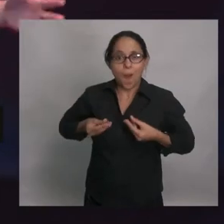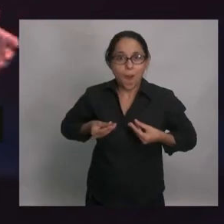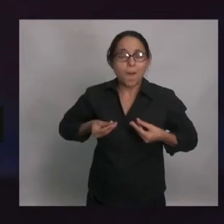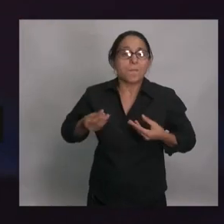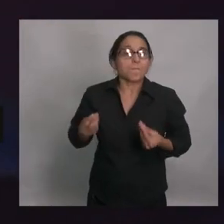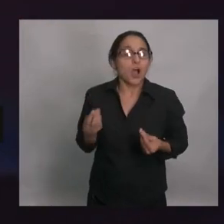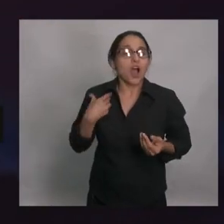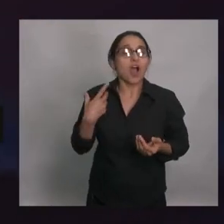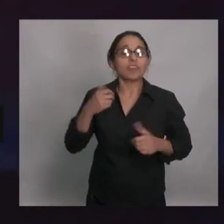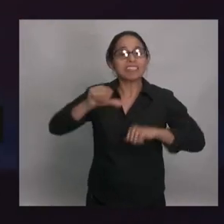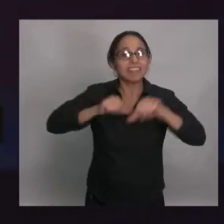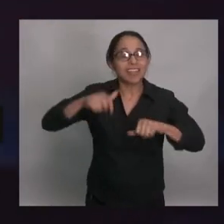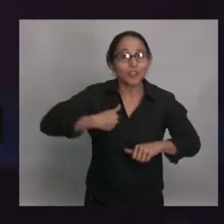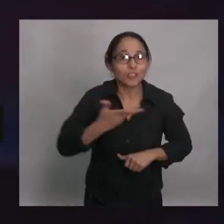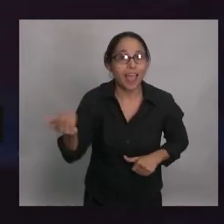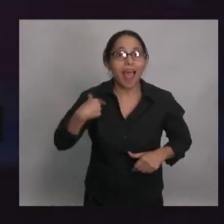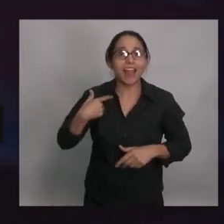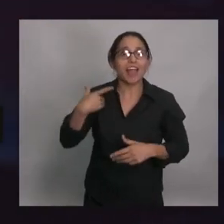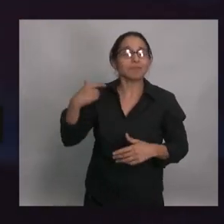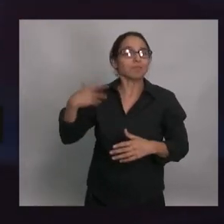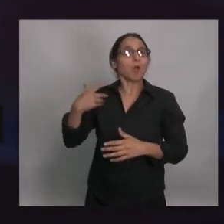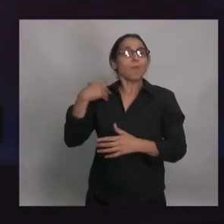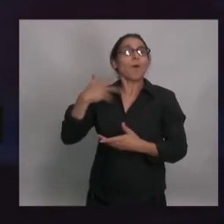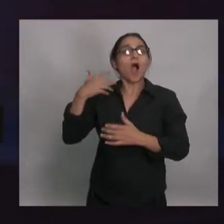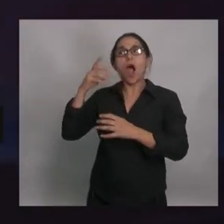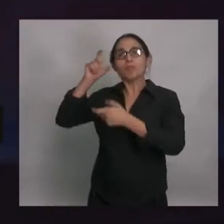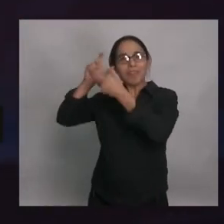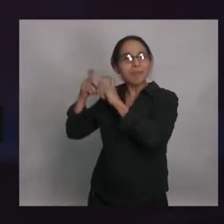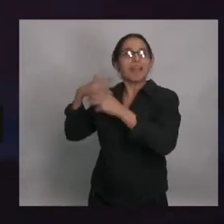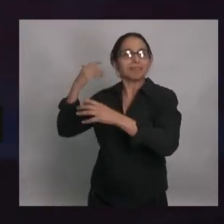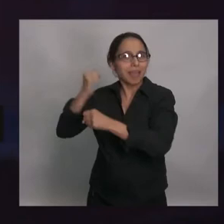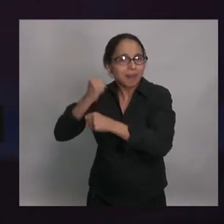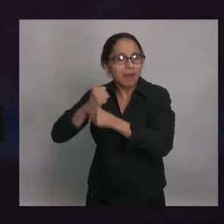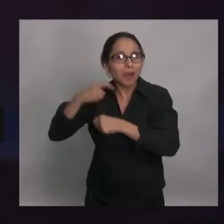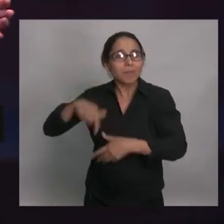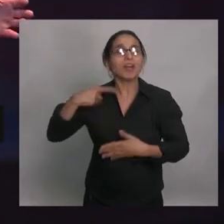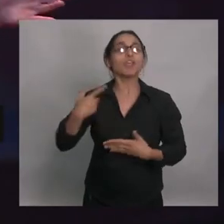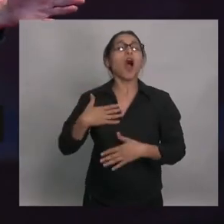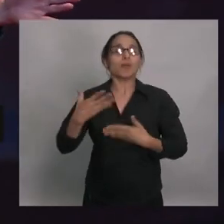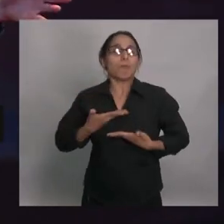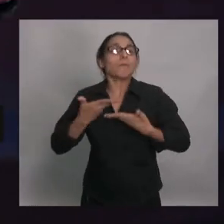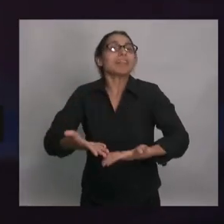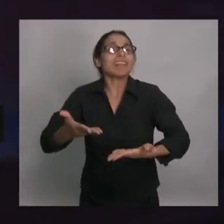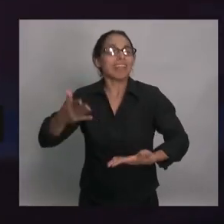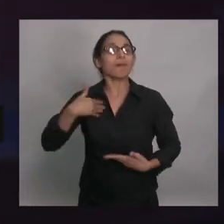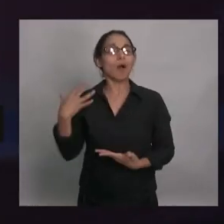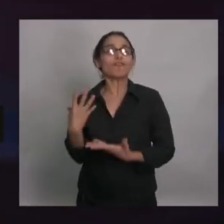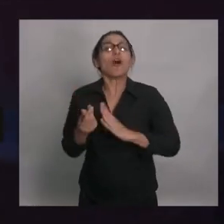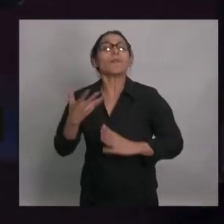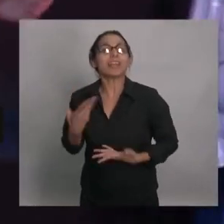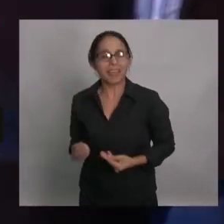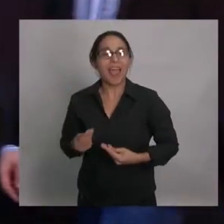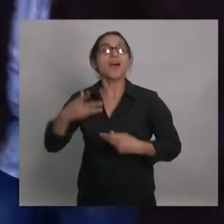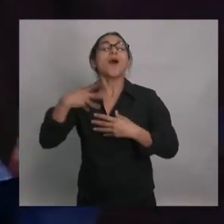trayectoria de ciencias sociales me han presentado como responsable de cultura del ayuntamiento de barcelona pero de eso hace diez meses y hace